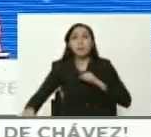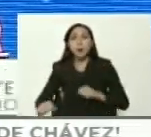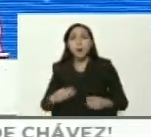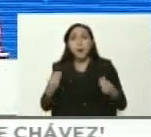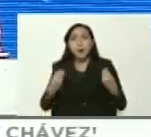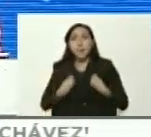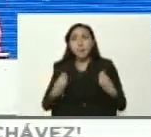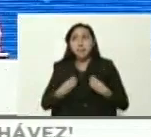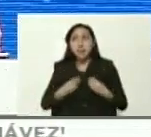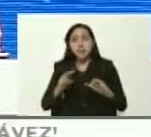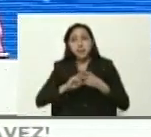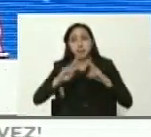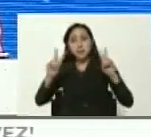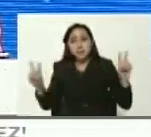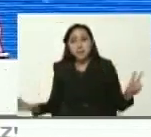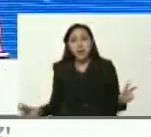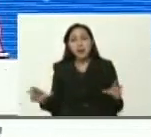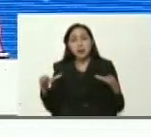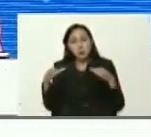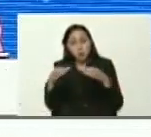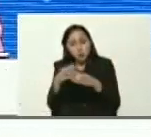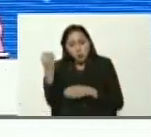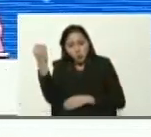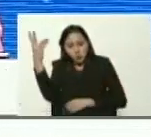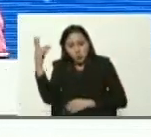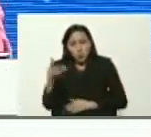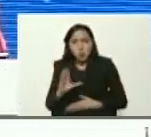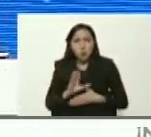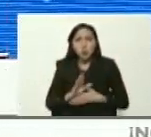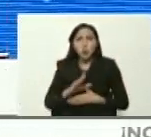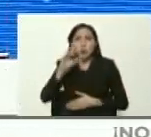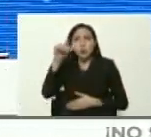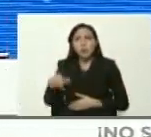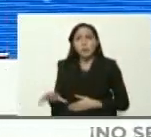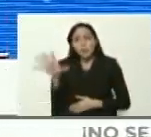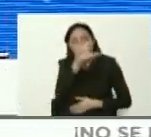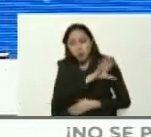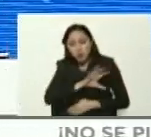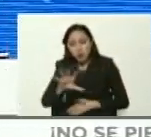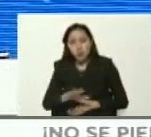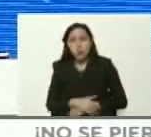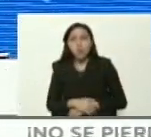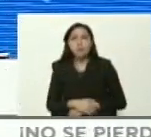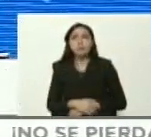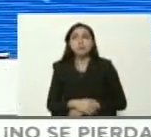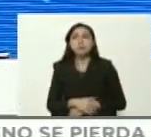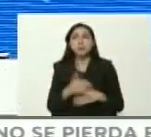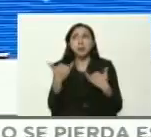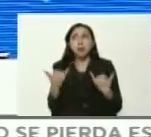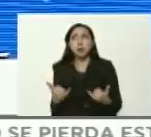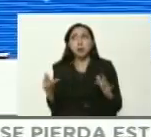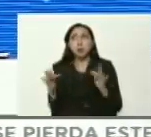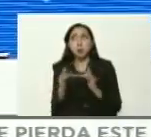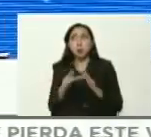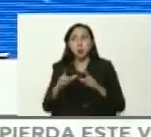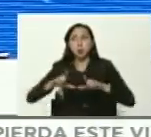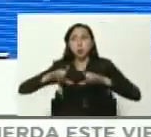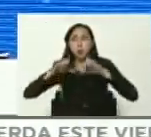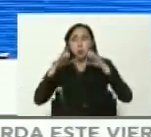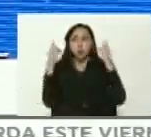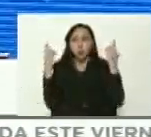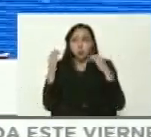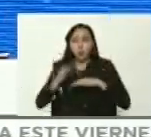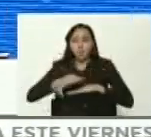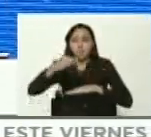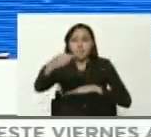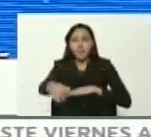el Congreso Bicentenario del Pueblo, a desplegarse, a desplegarse. Vámonos a La Guaira. En la